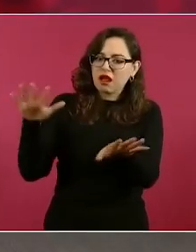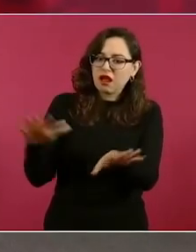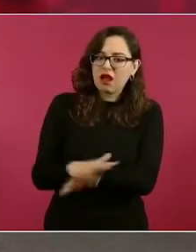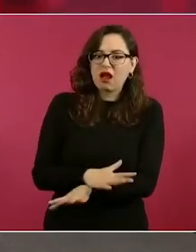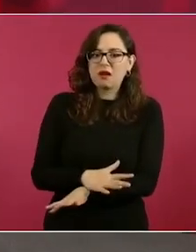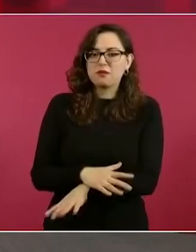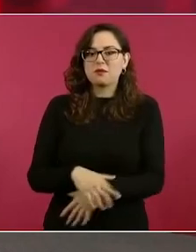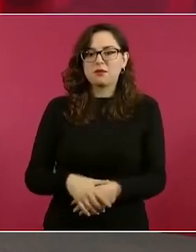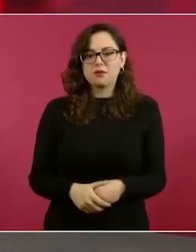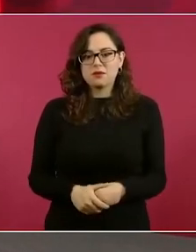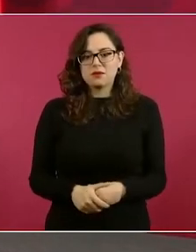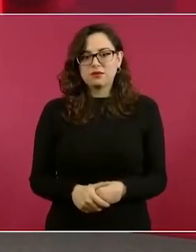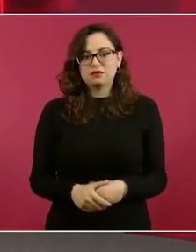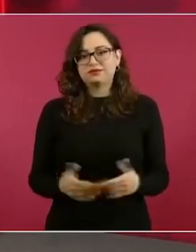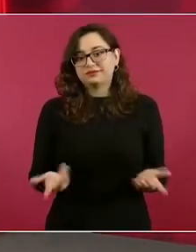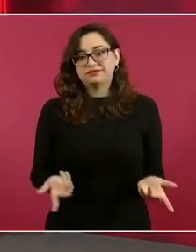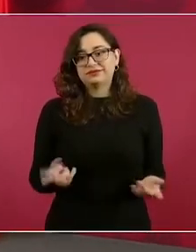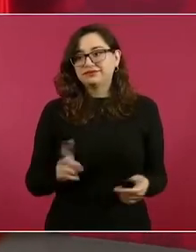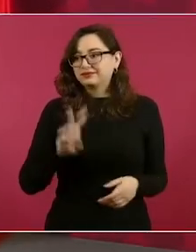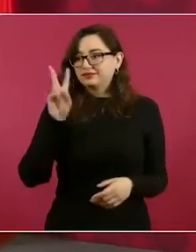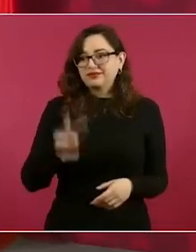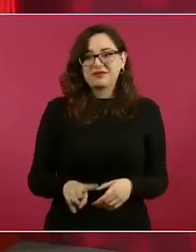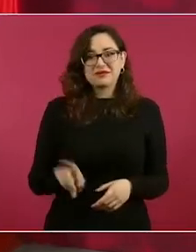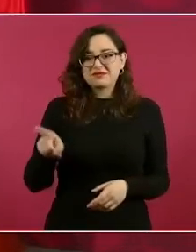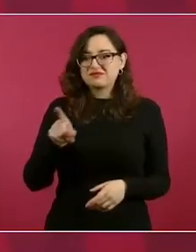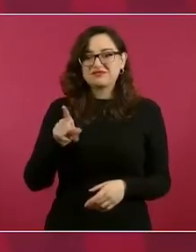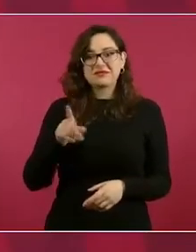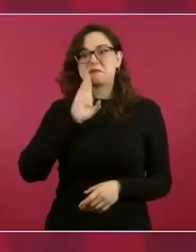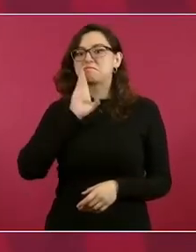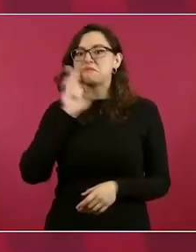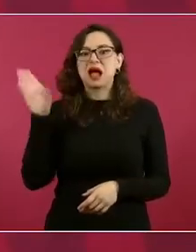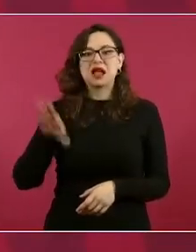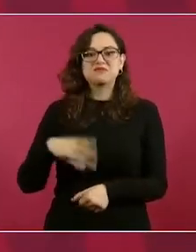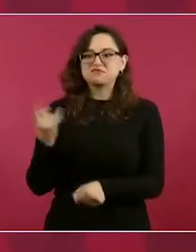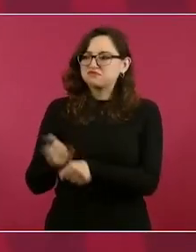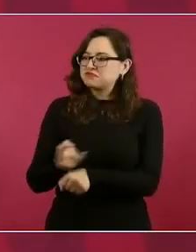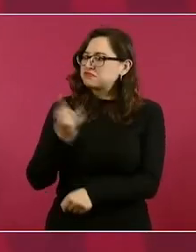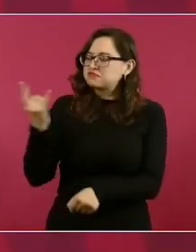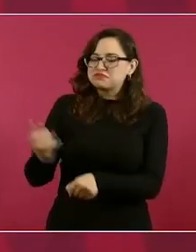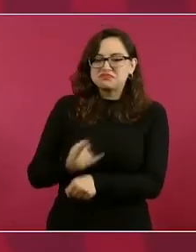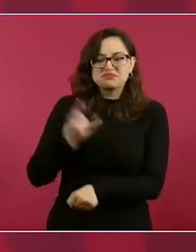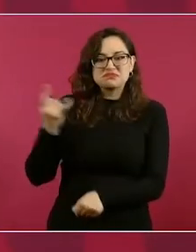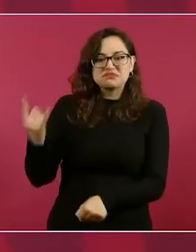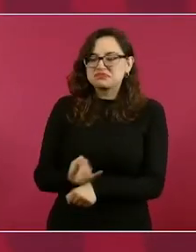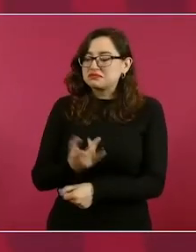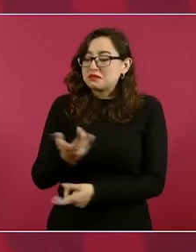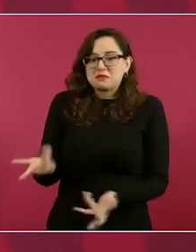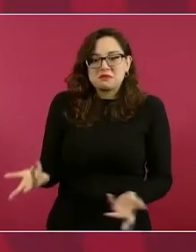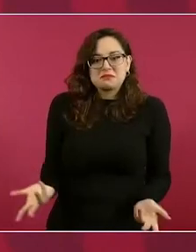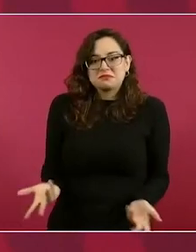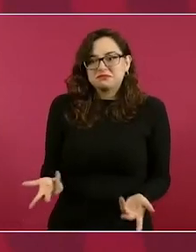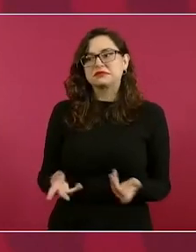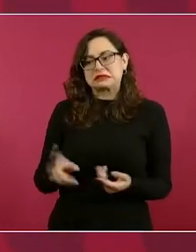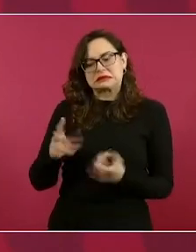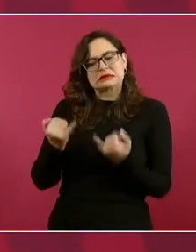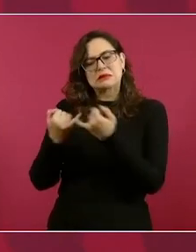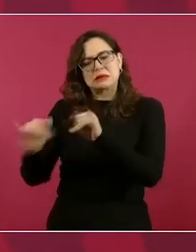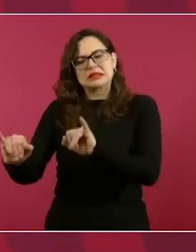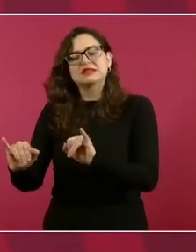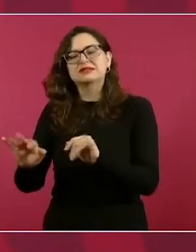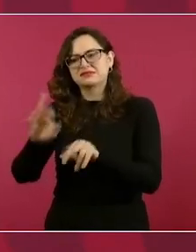porque sí está mal el Poder Judicial, con todo respeto a su independencia.